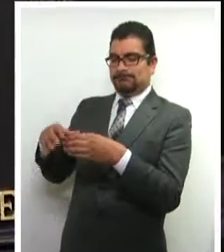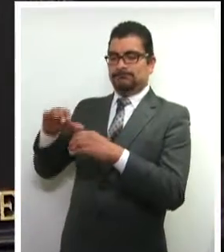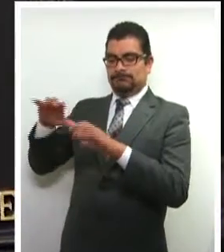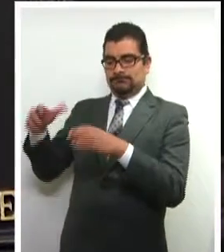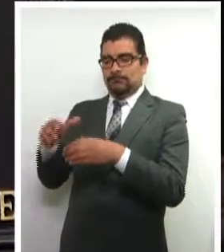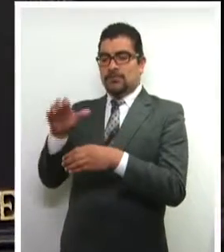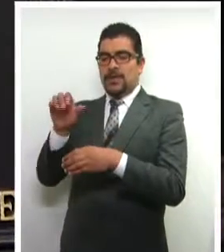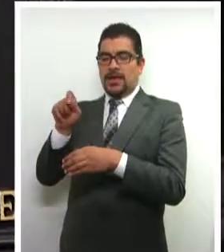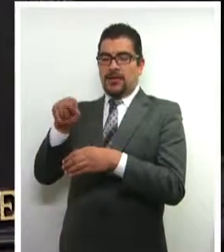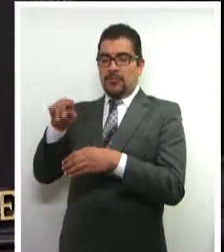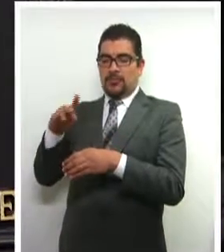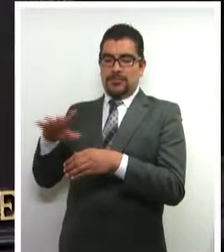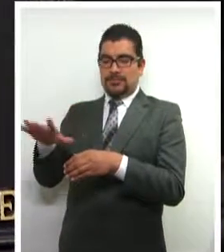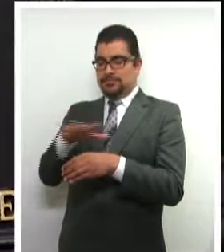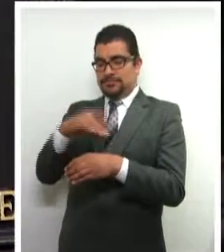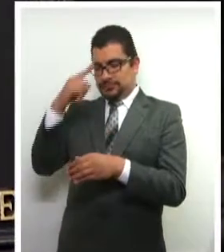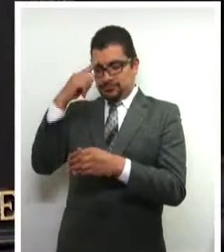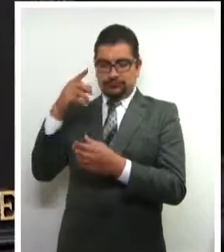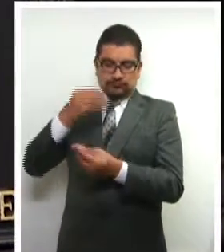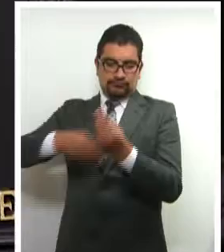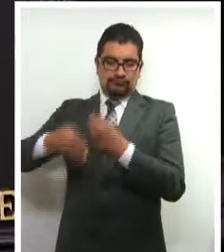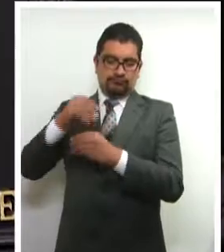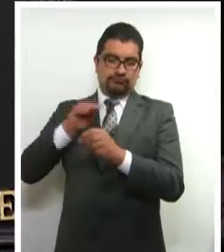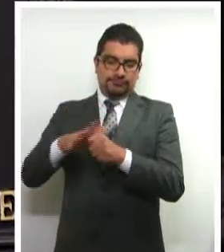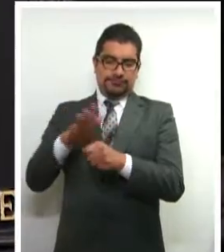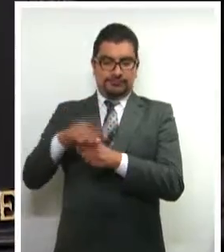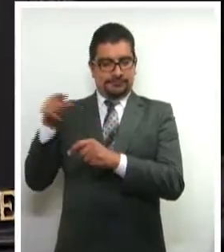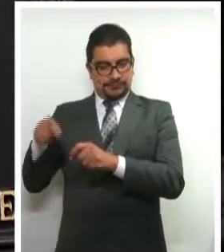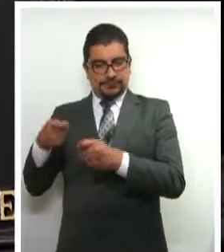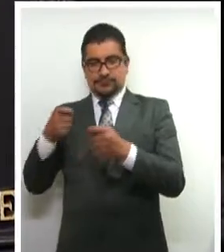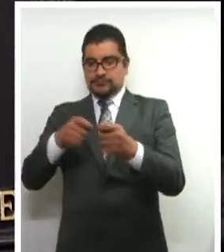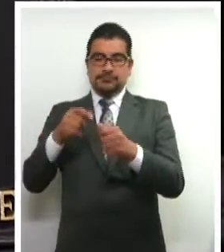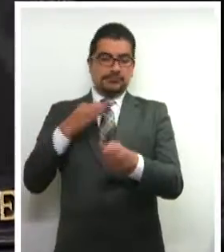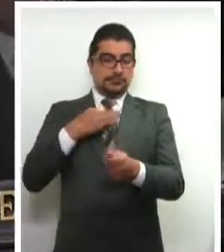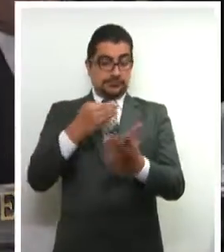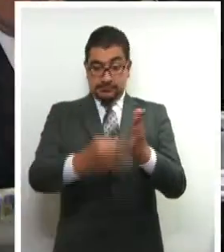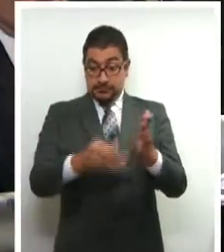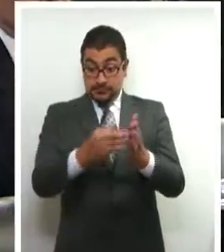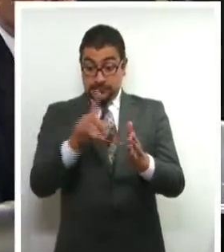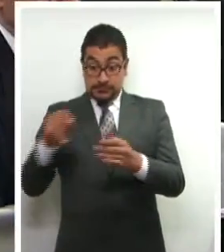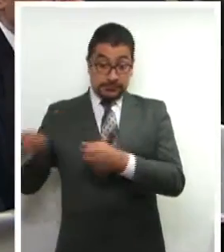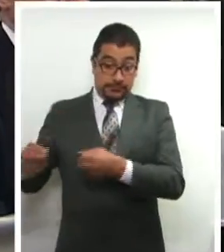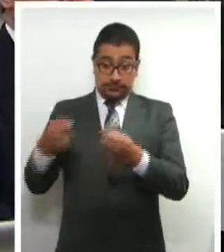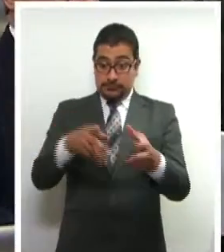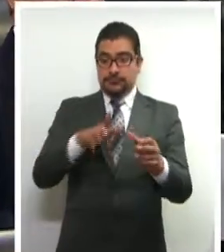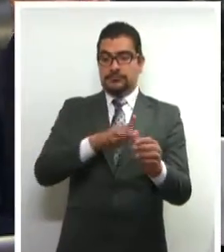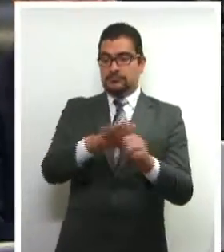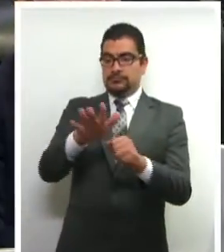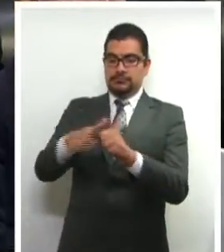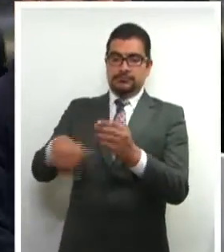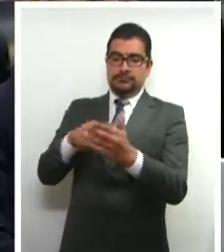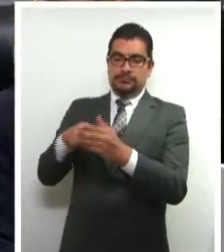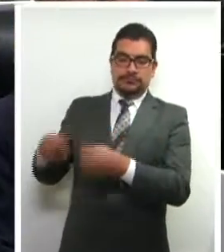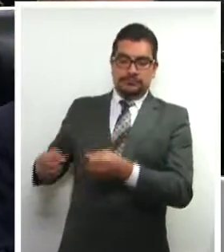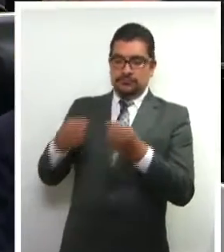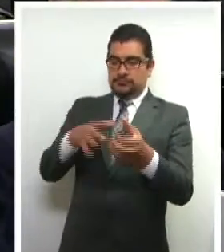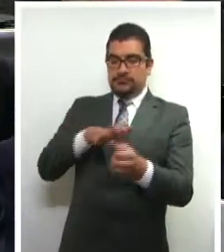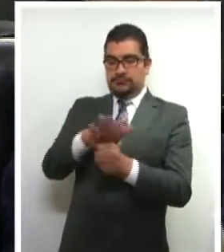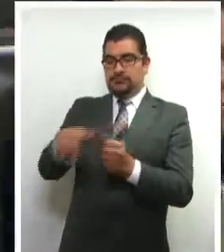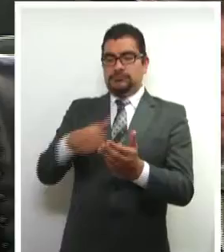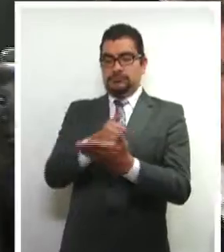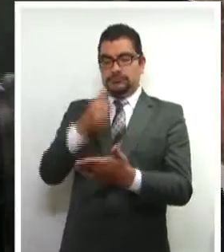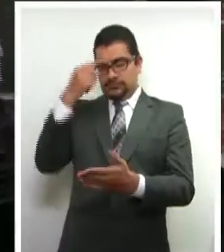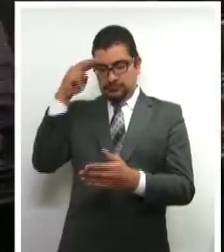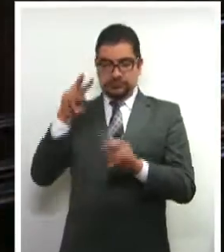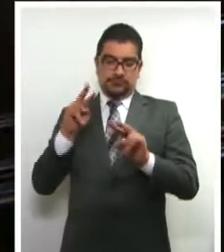autonomía técnica y de gestión, que coordinará las acciones de las instituciones locales con perspectiva metropolitana